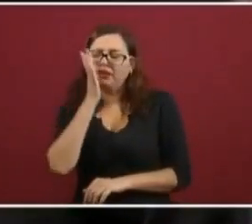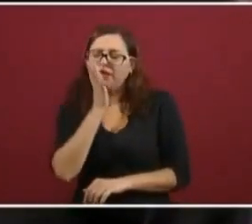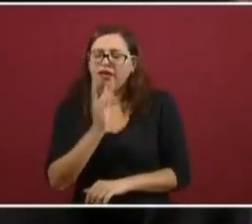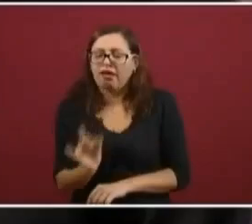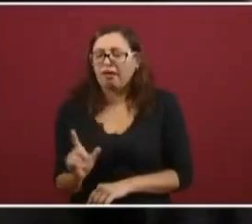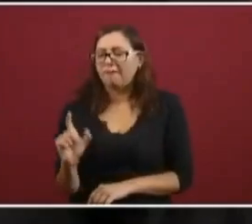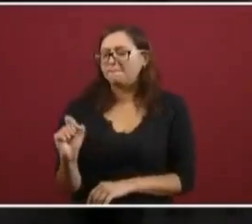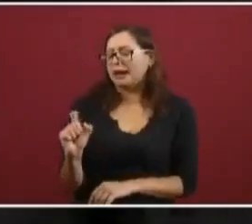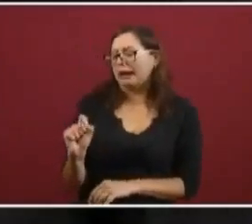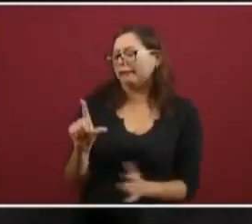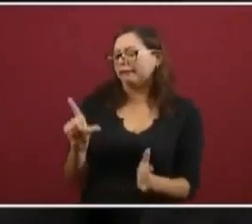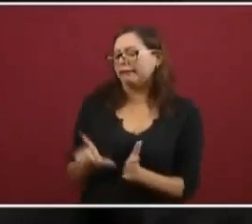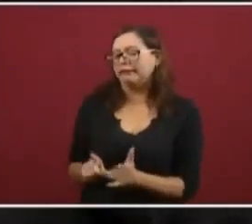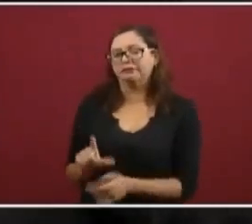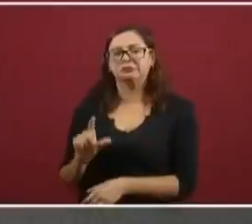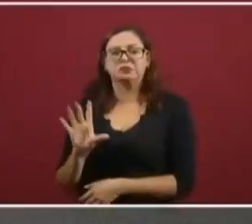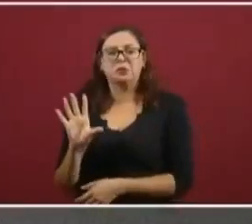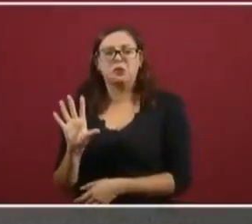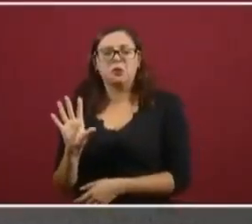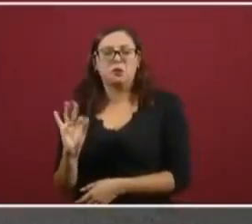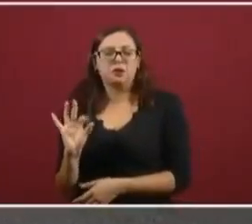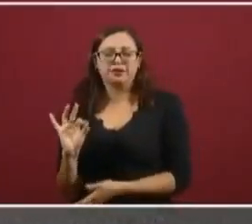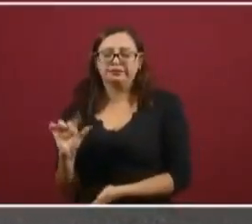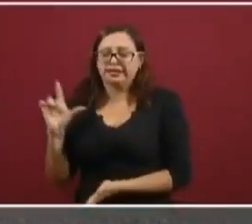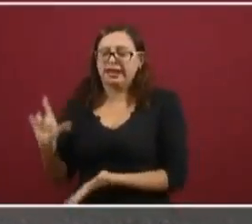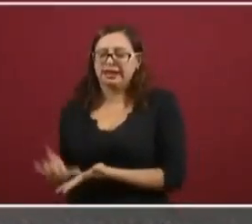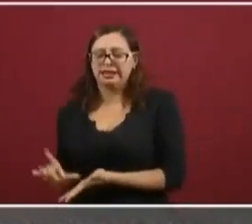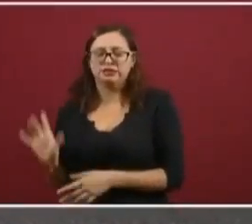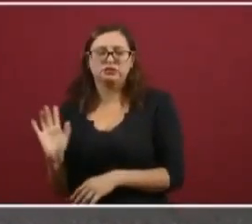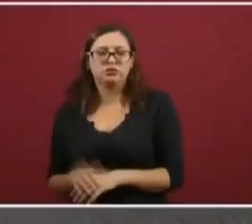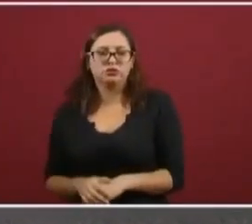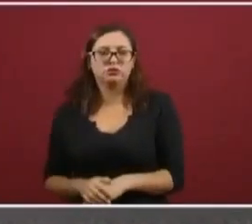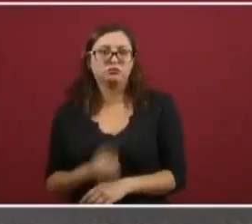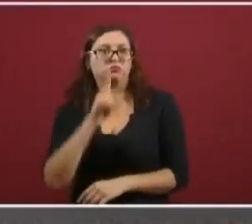arriba están haciendo